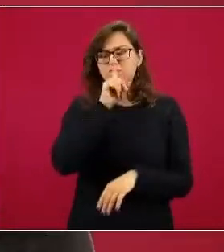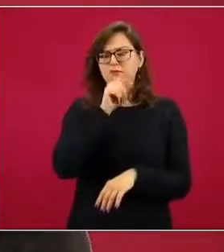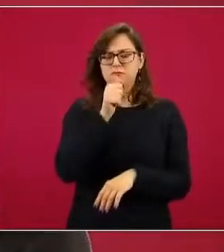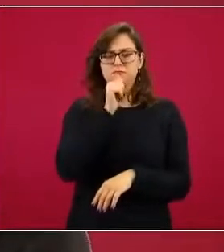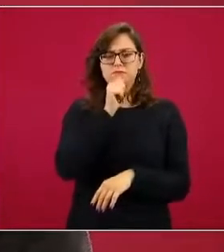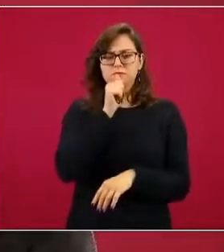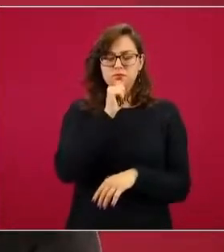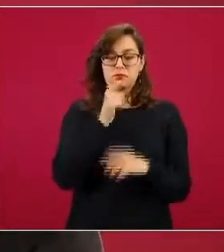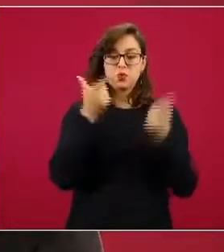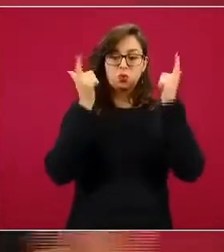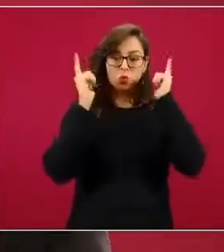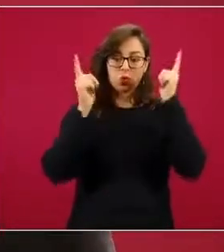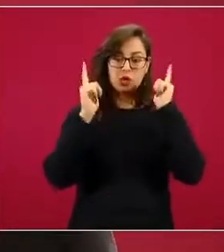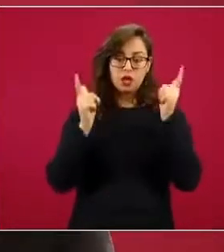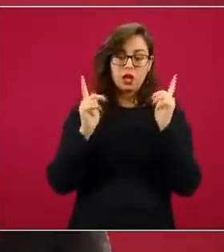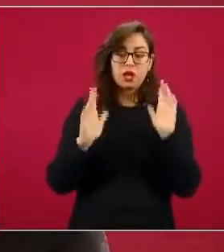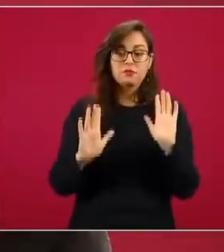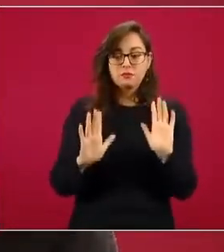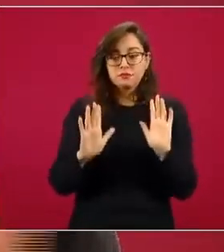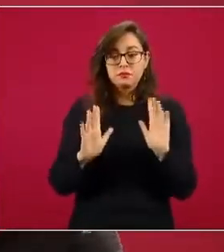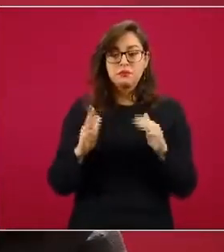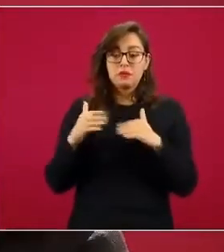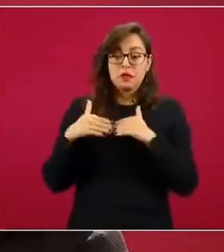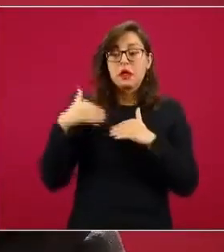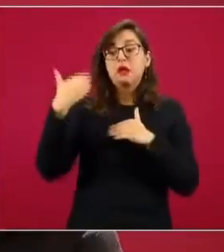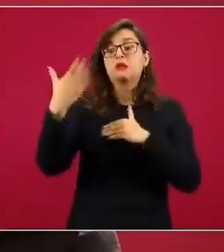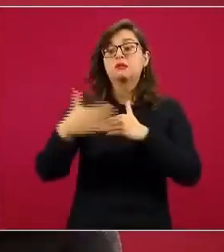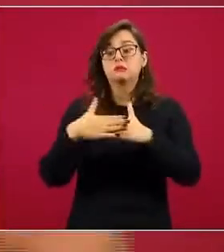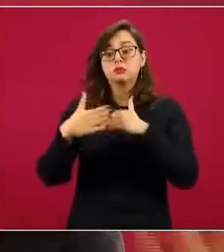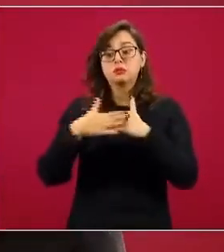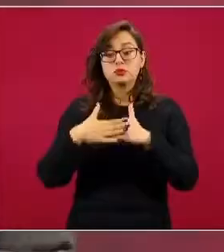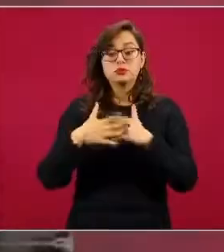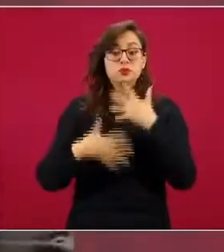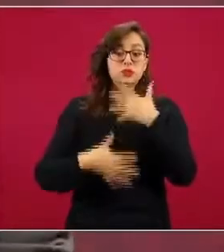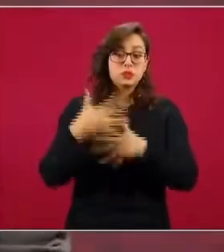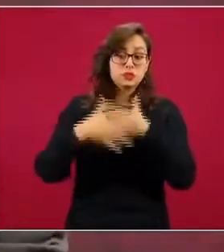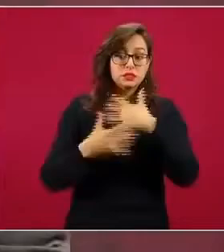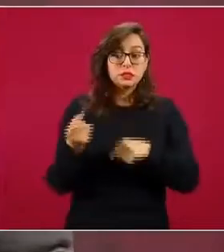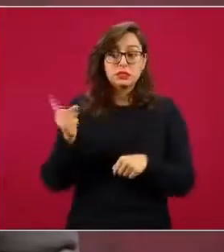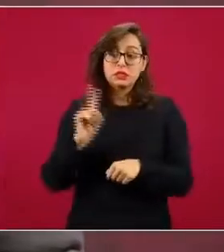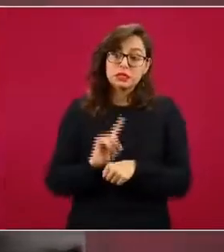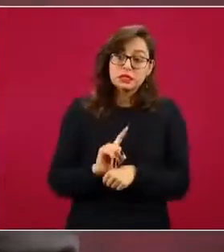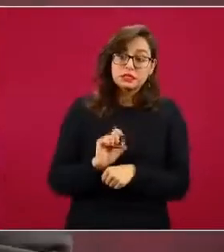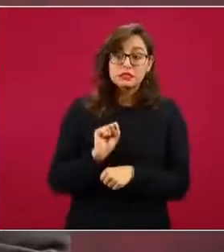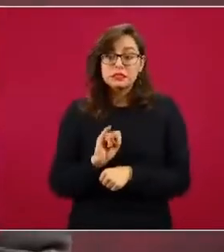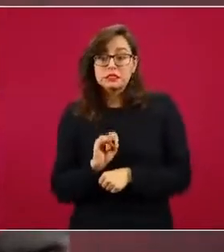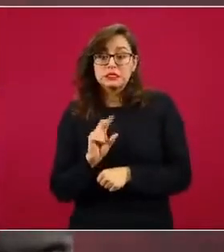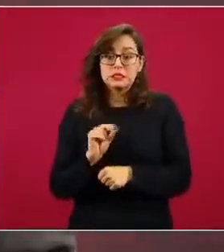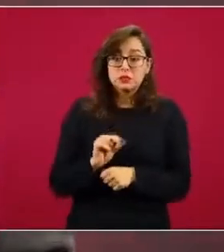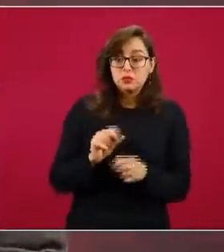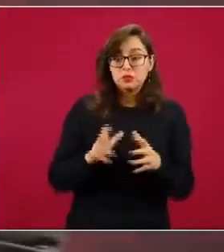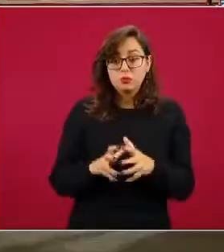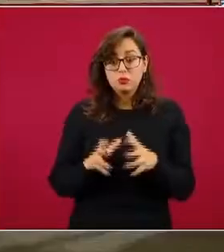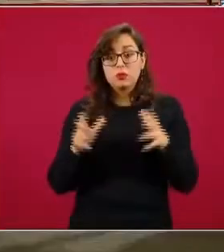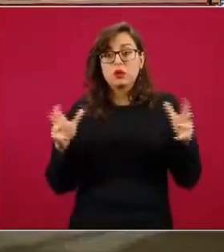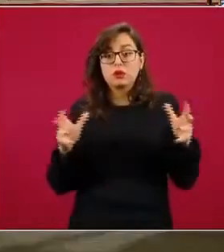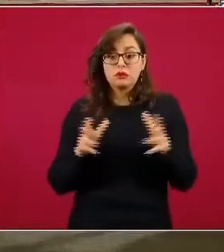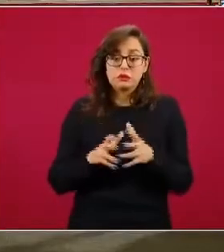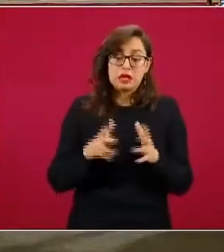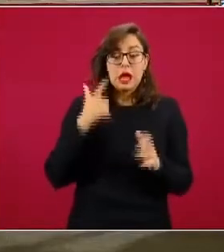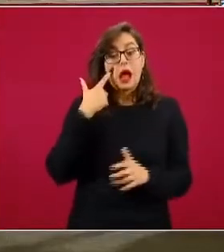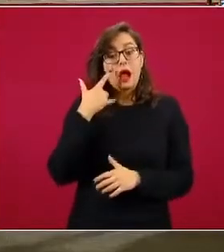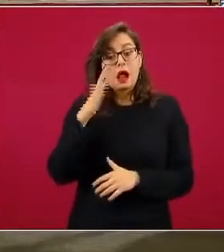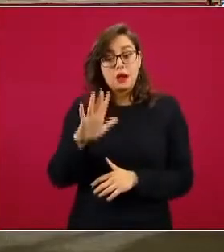incremento. Esperaríamos que dentro de 15 días pudiéramos ver un incremento en el número de casos y eso podría atribuirse